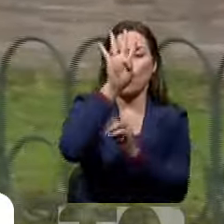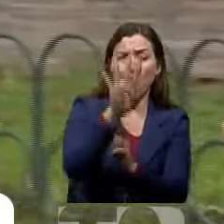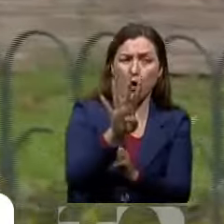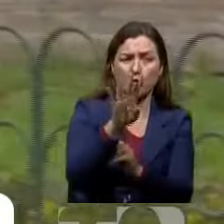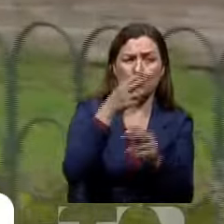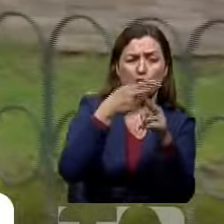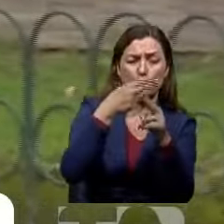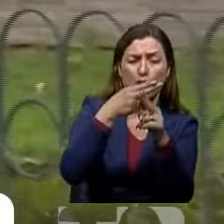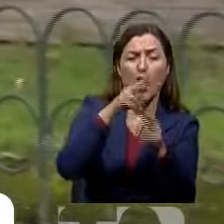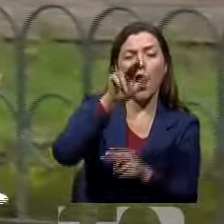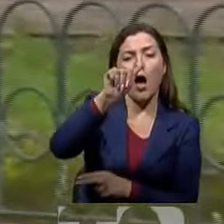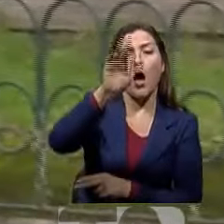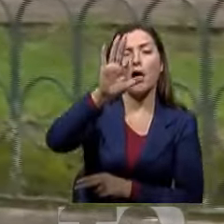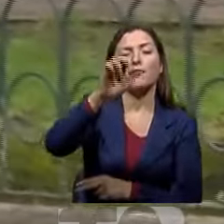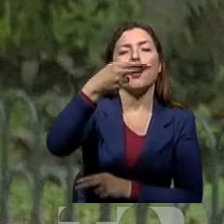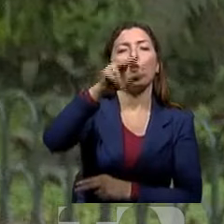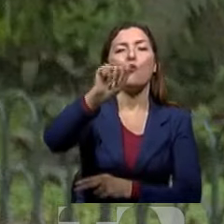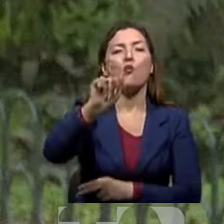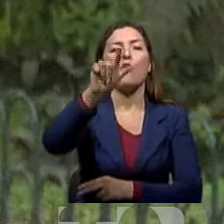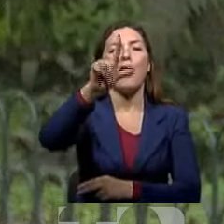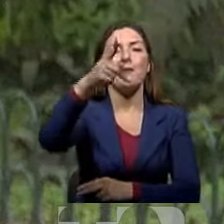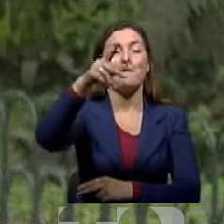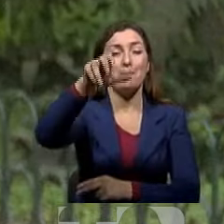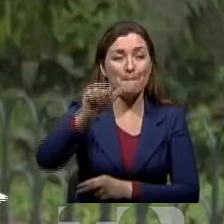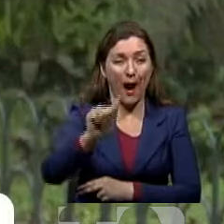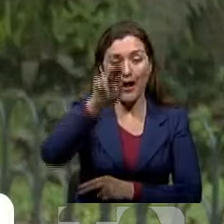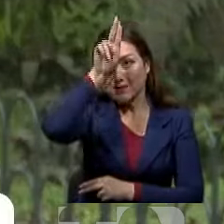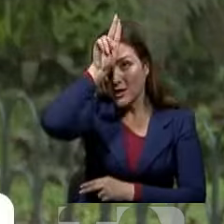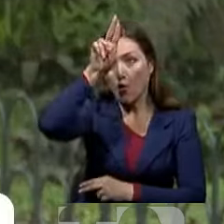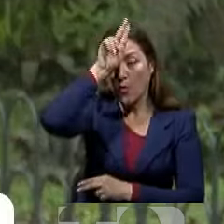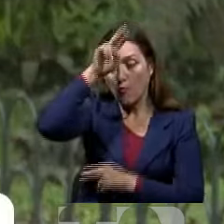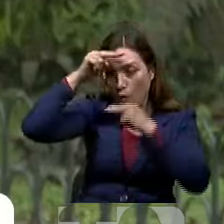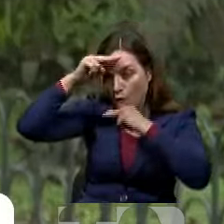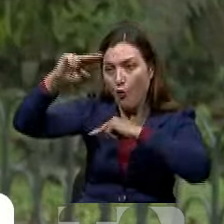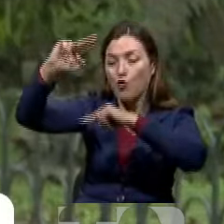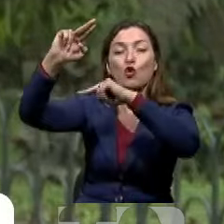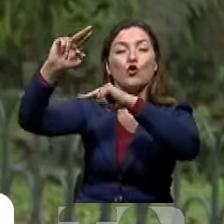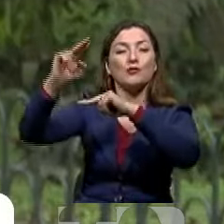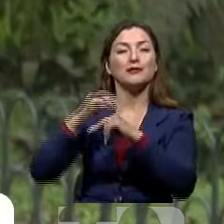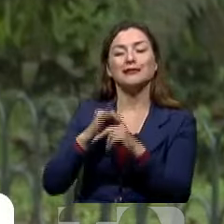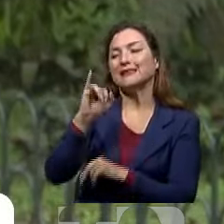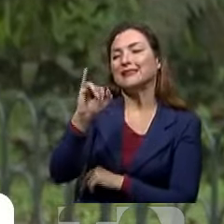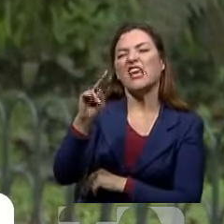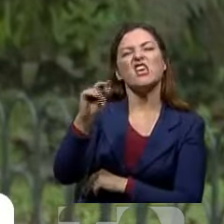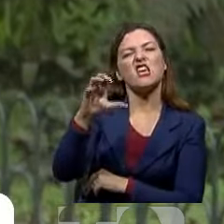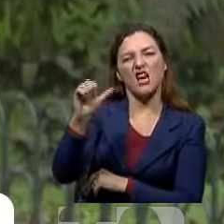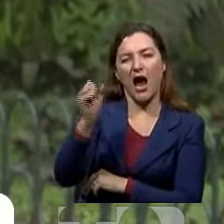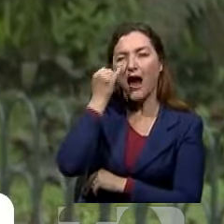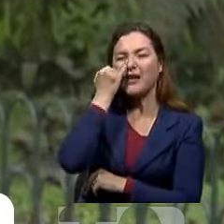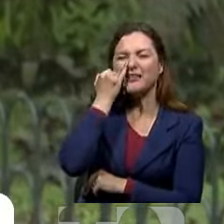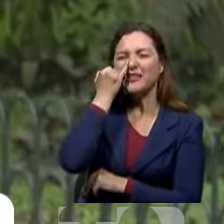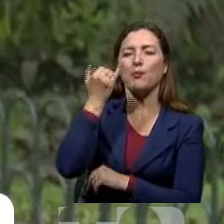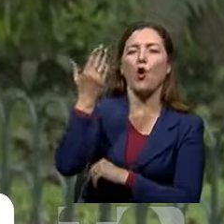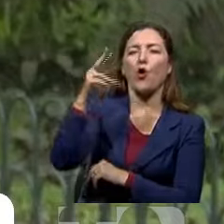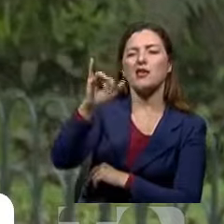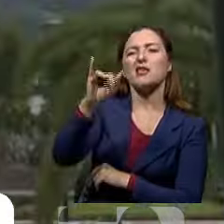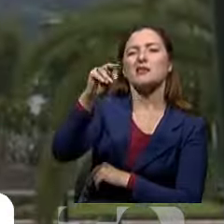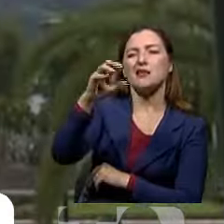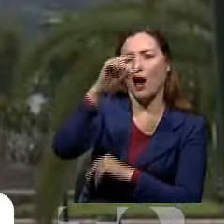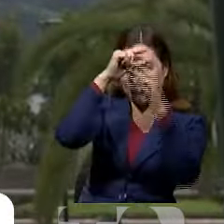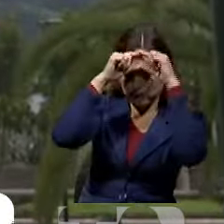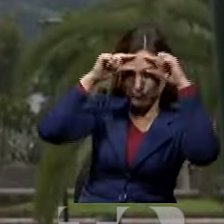honor al inca quiteño. Las leyendas cuentan que por aquí había pasado, vía las lagunas de Mojanda, lo que es el inca Atahualpa.